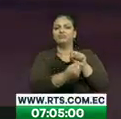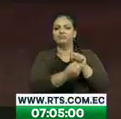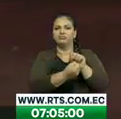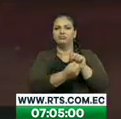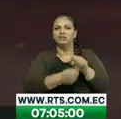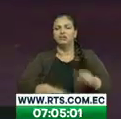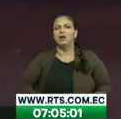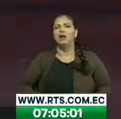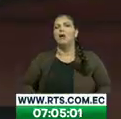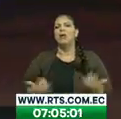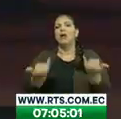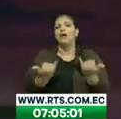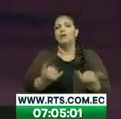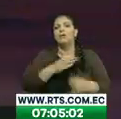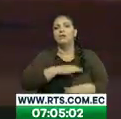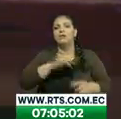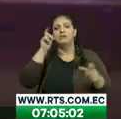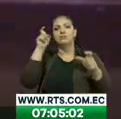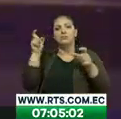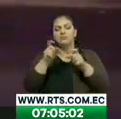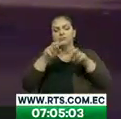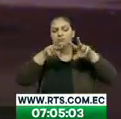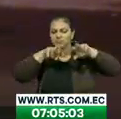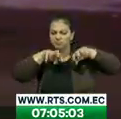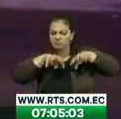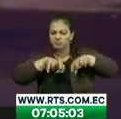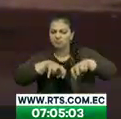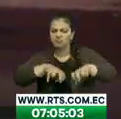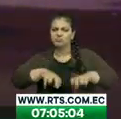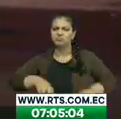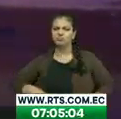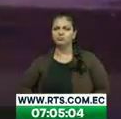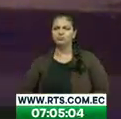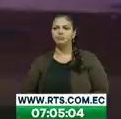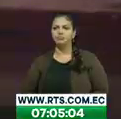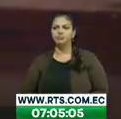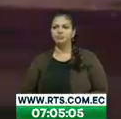Fiscalía investigan el caso. Es que yo no entiendo. Informó Jorge Salazar. Mire.